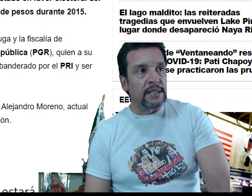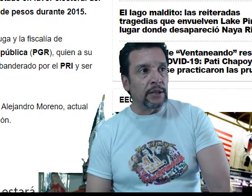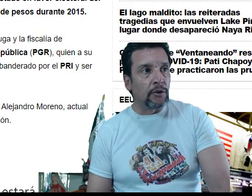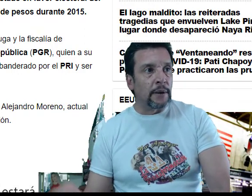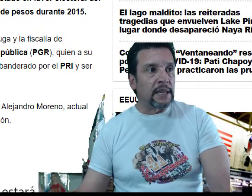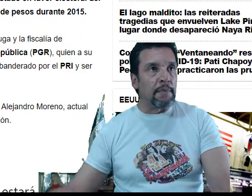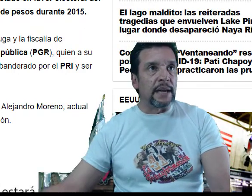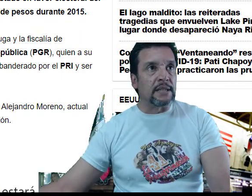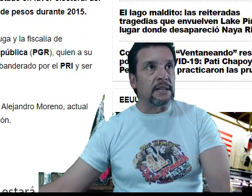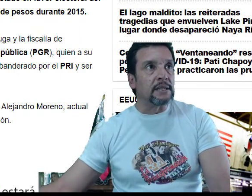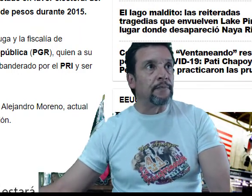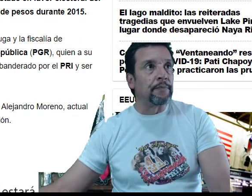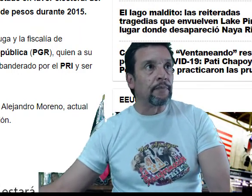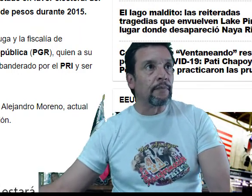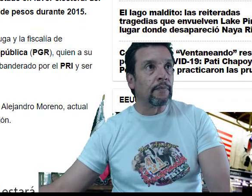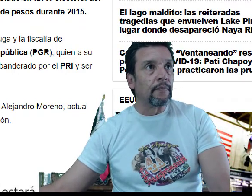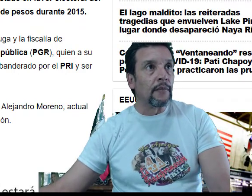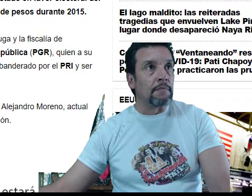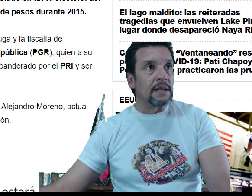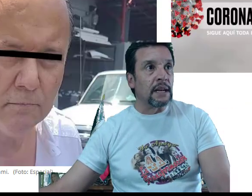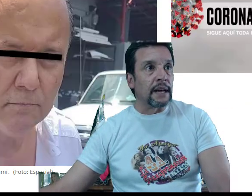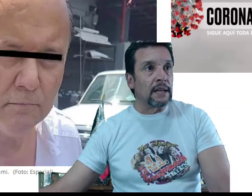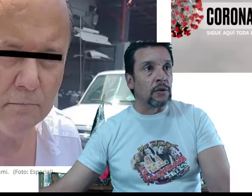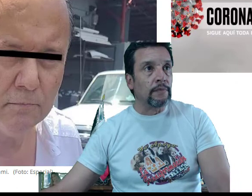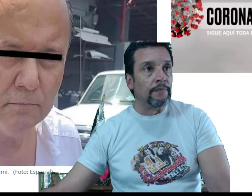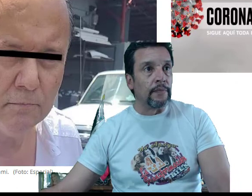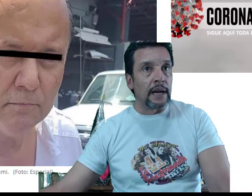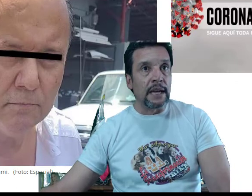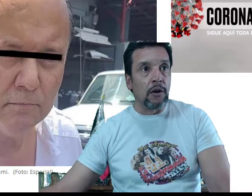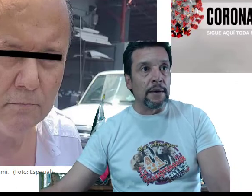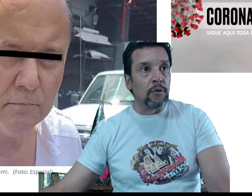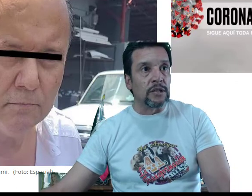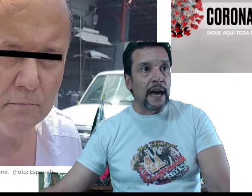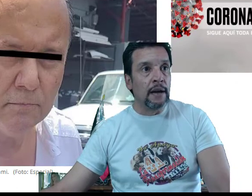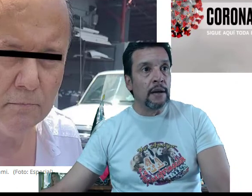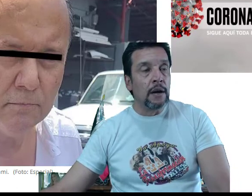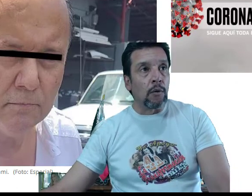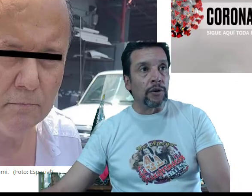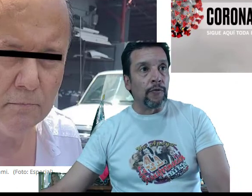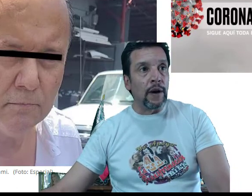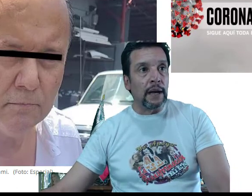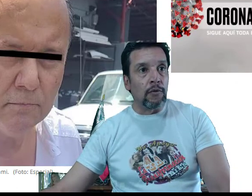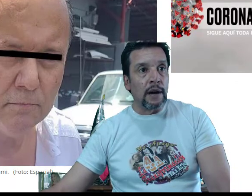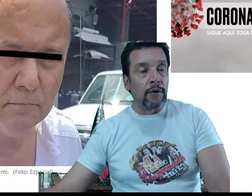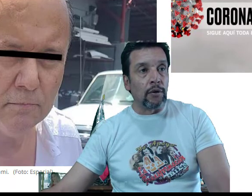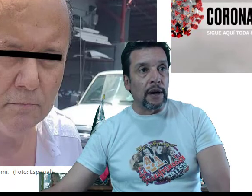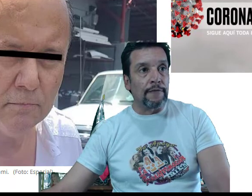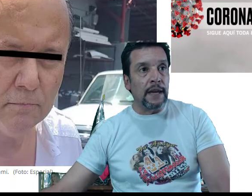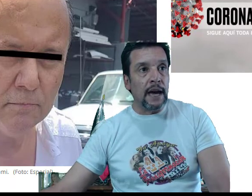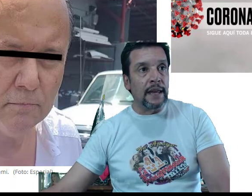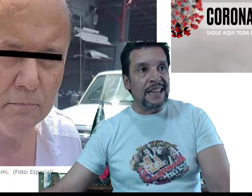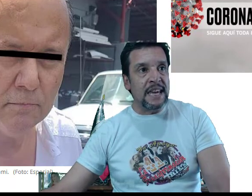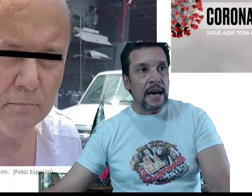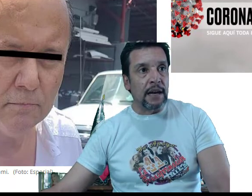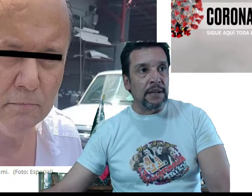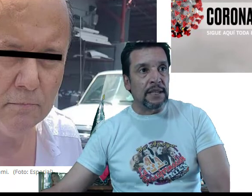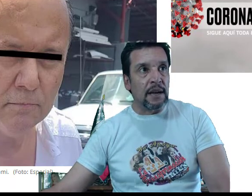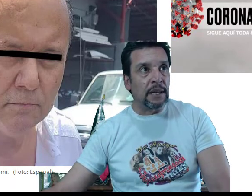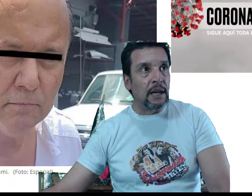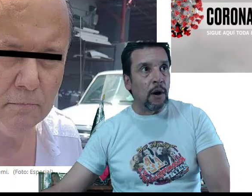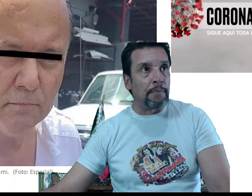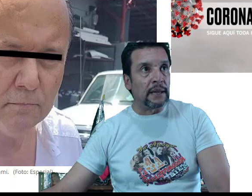buscado en 190 países. Más del caso, aquí lo vemos ya cuando fue una fotografía del día